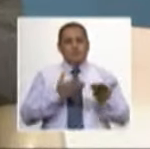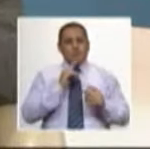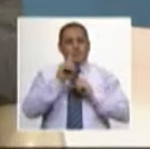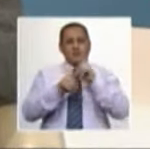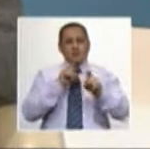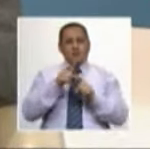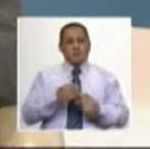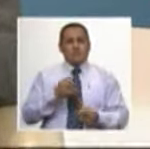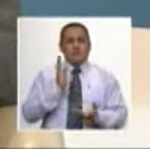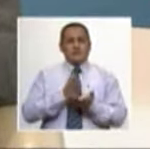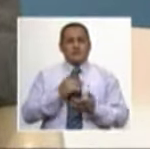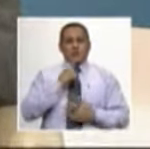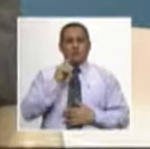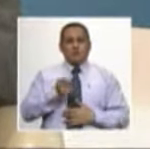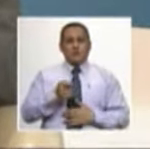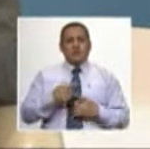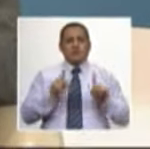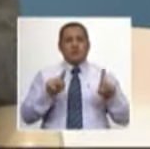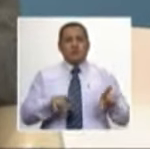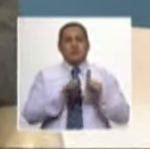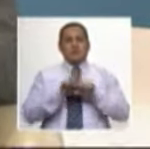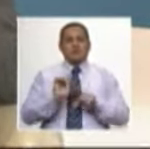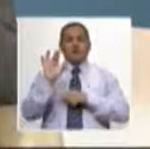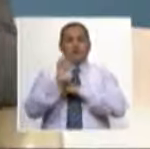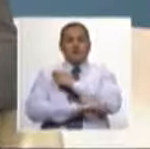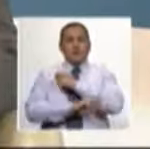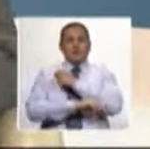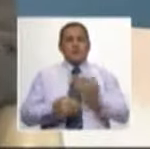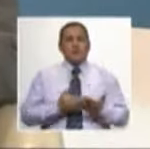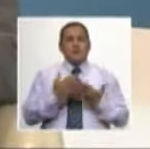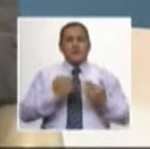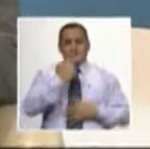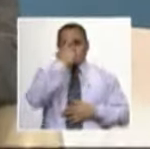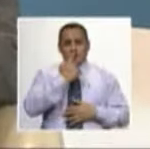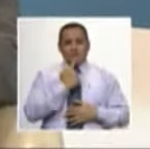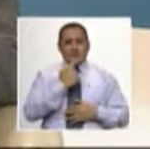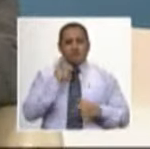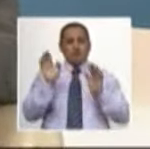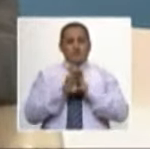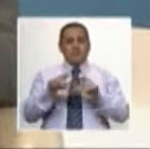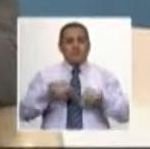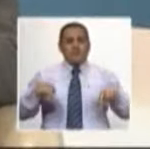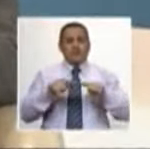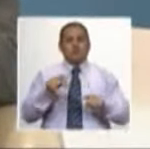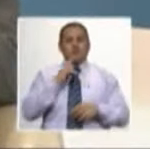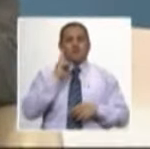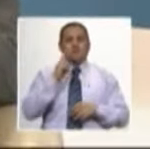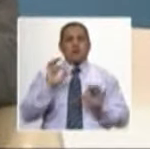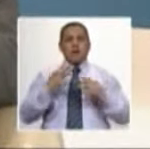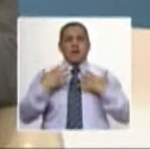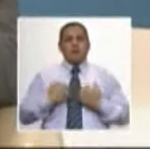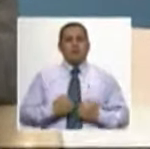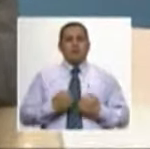las sentencias del tribunal, sino incluso internacionales. ¿Cuál es el perfil de estos profesores o de estos